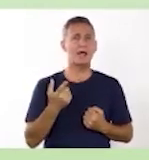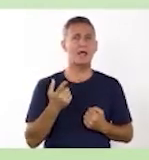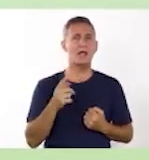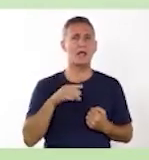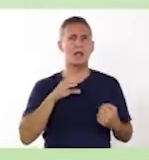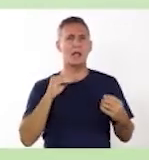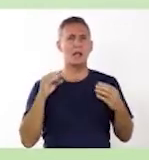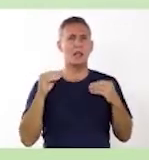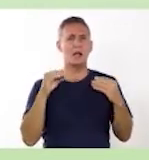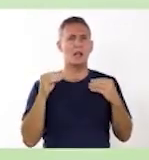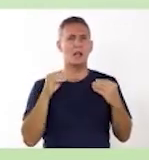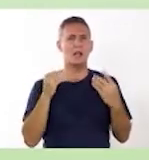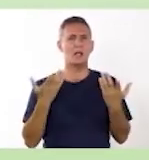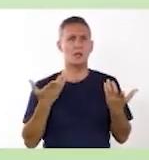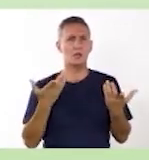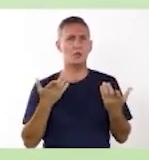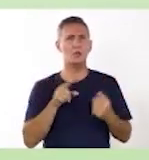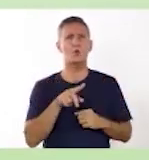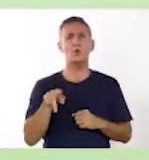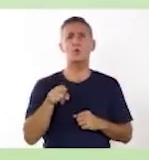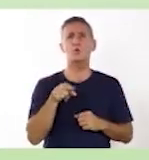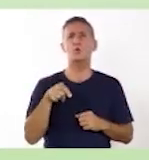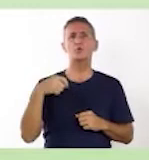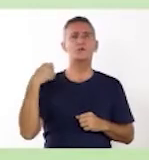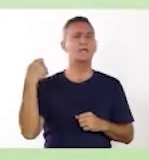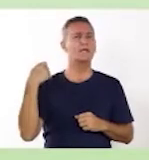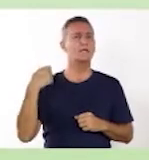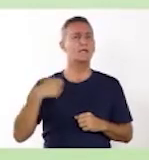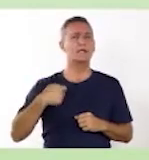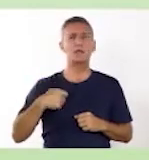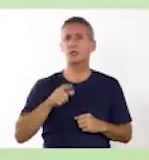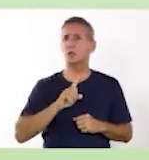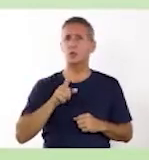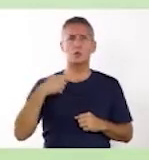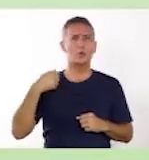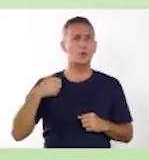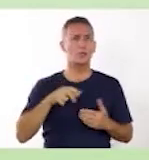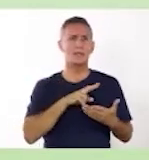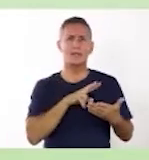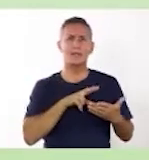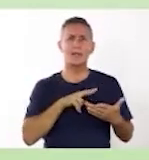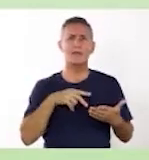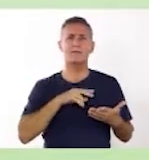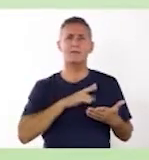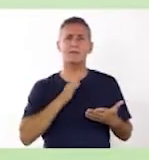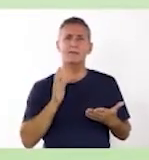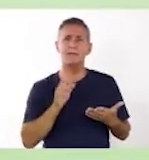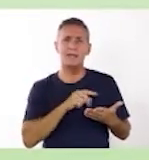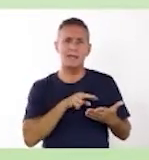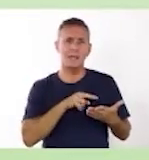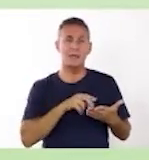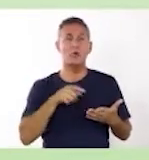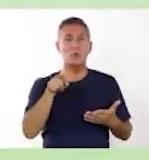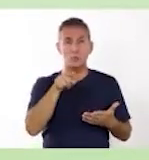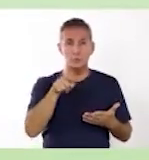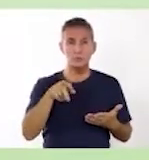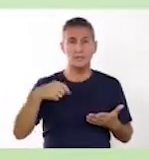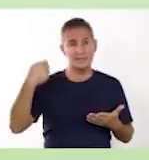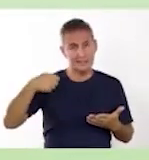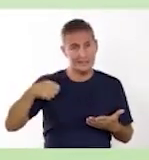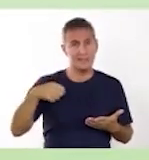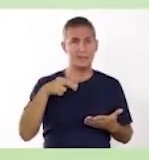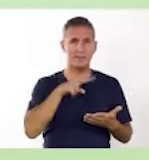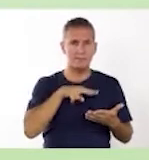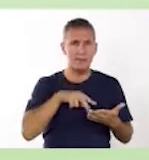un coloquio entre Héctor y Andrómaca, un coloquio que ustedes no deben de dejar de leer. Yo les voy a